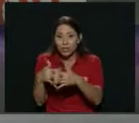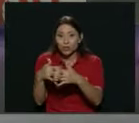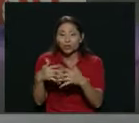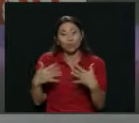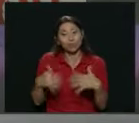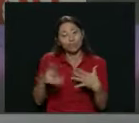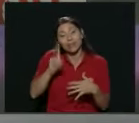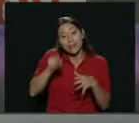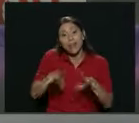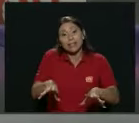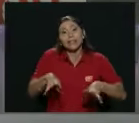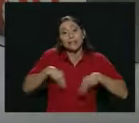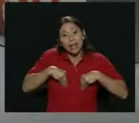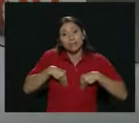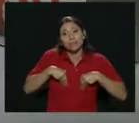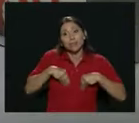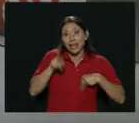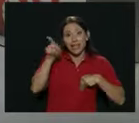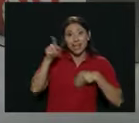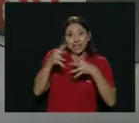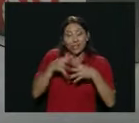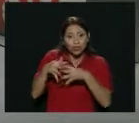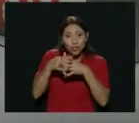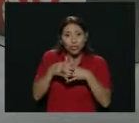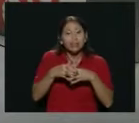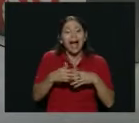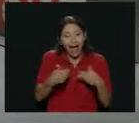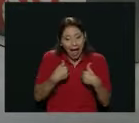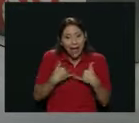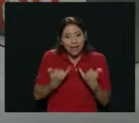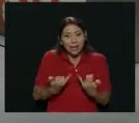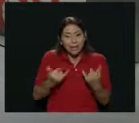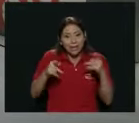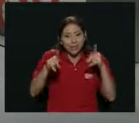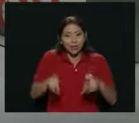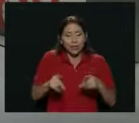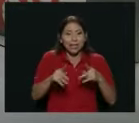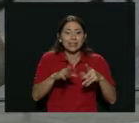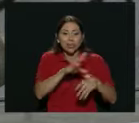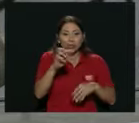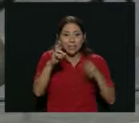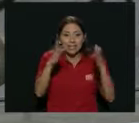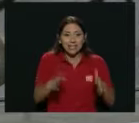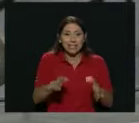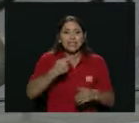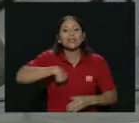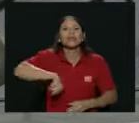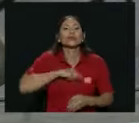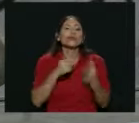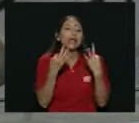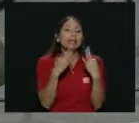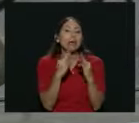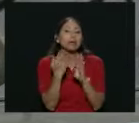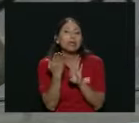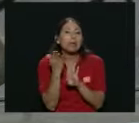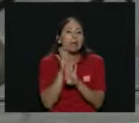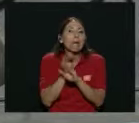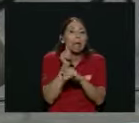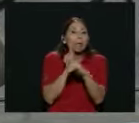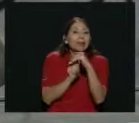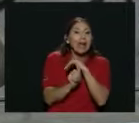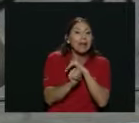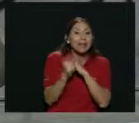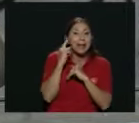primer gran debe que tenemos como país, aceptar que hay migrantes en Estados Unidos. Es un tema que tratamos de ocultar para que nos veamos más bonitos